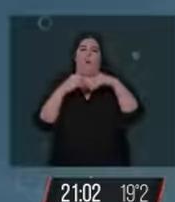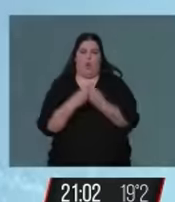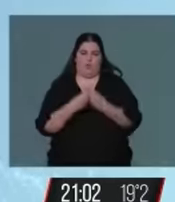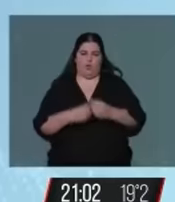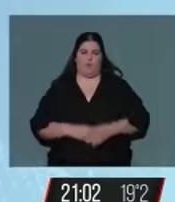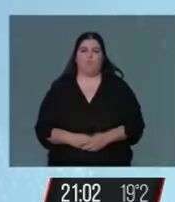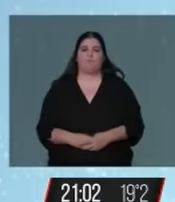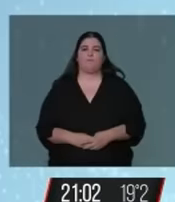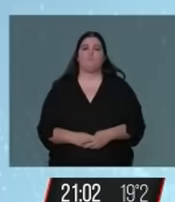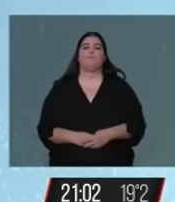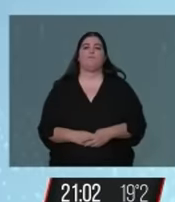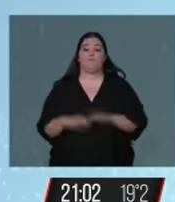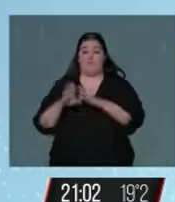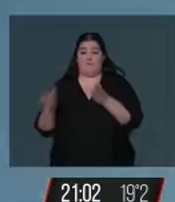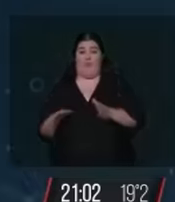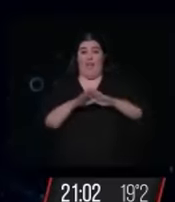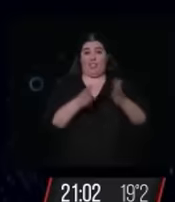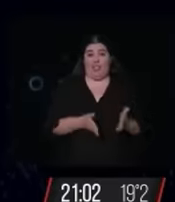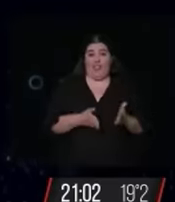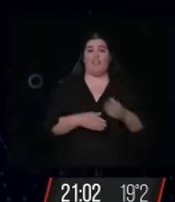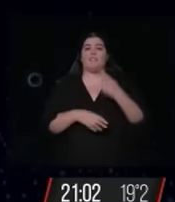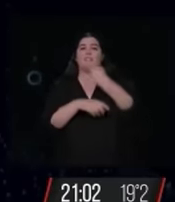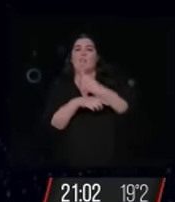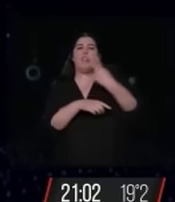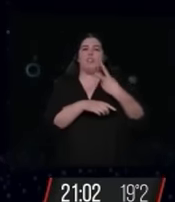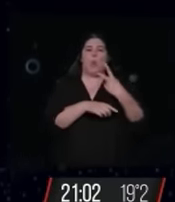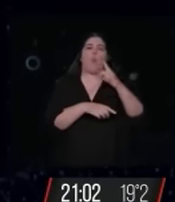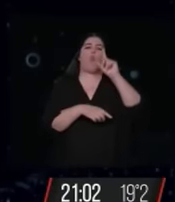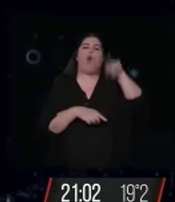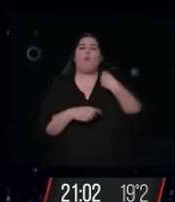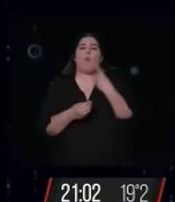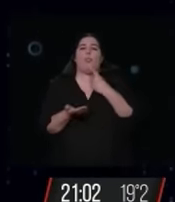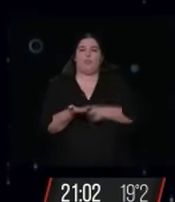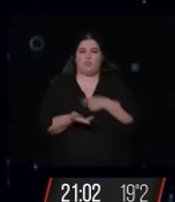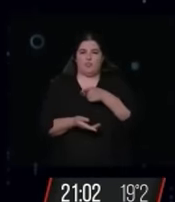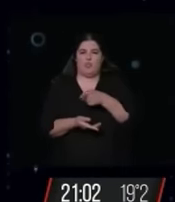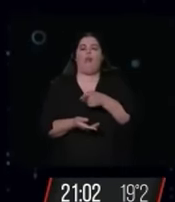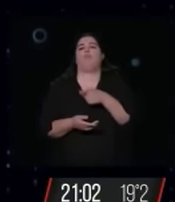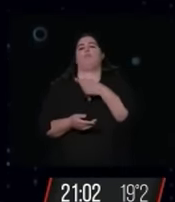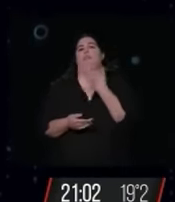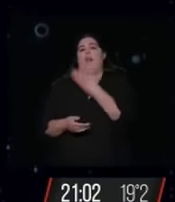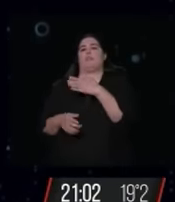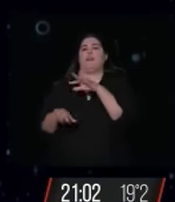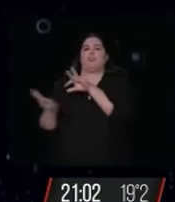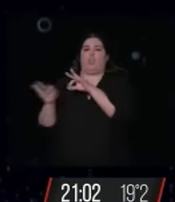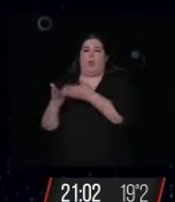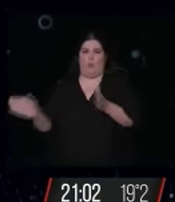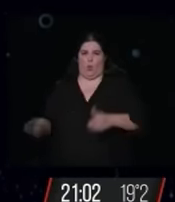participación. La distribución de los atriles y el orden de exposición fueron definidos por sorteo